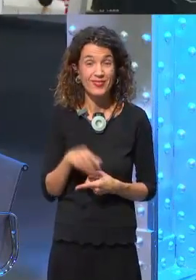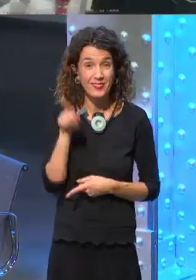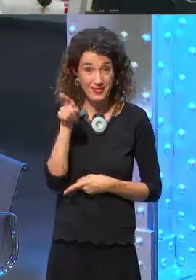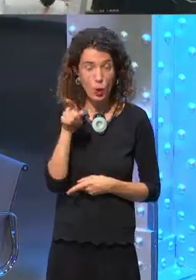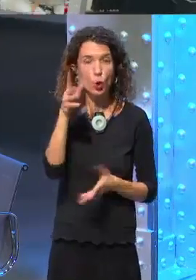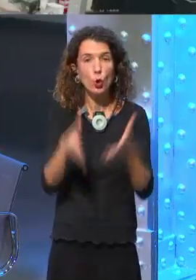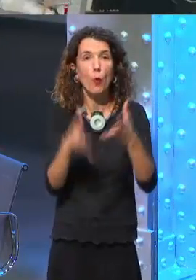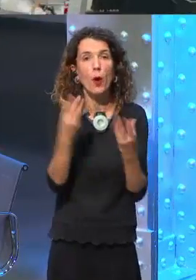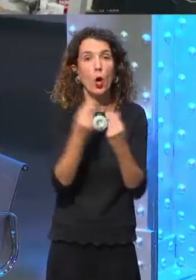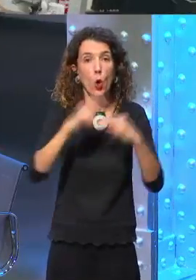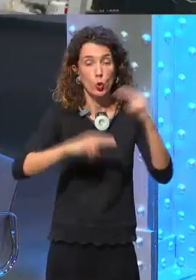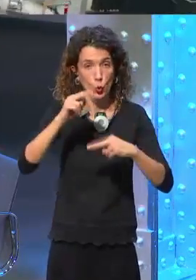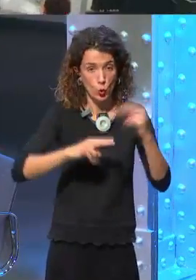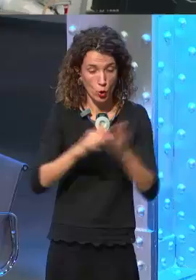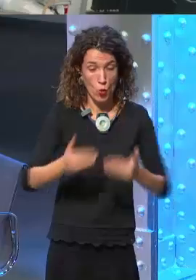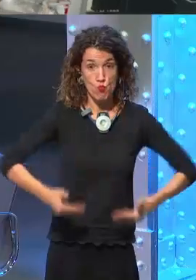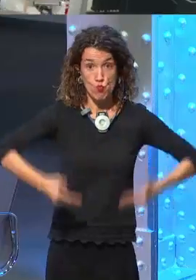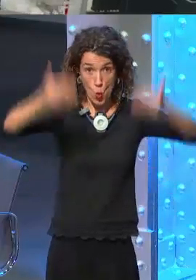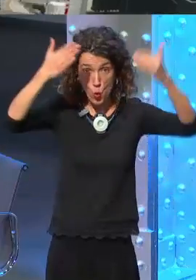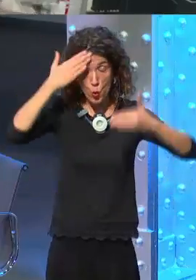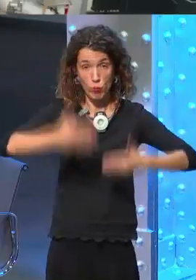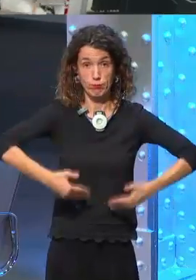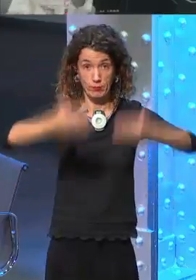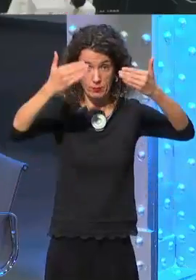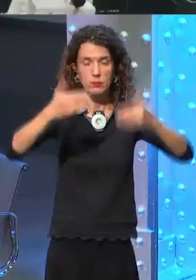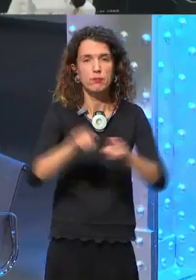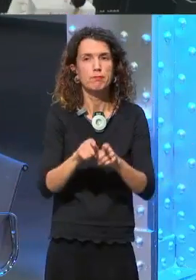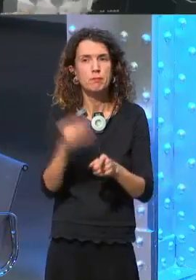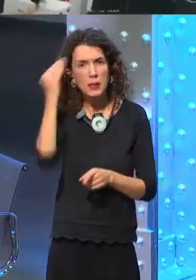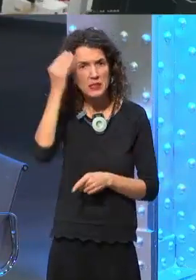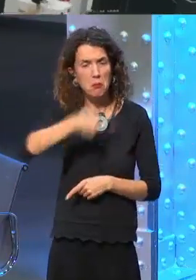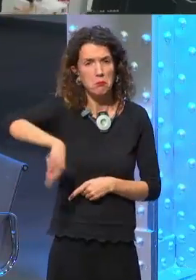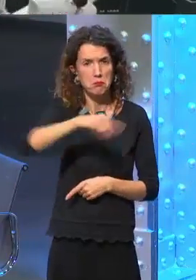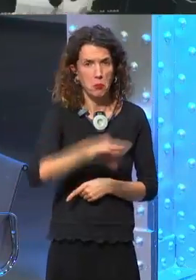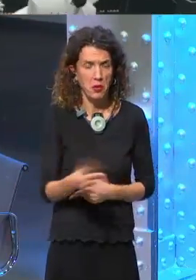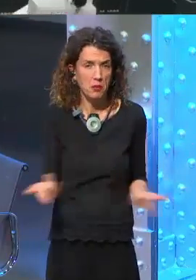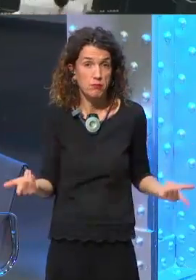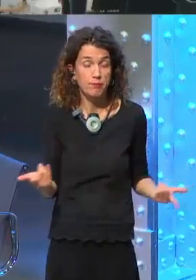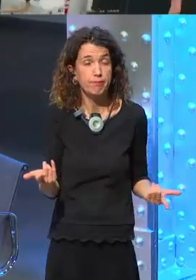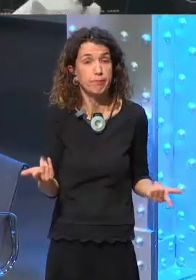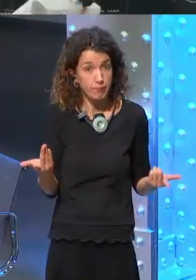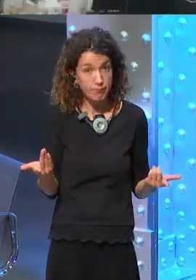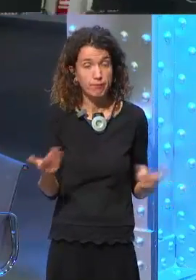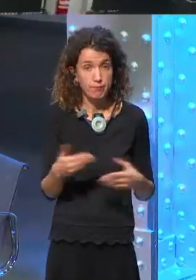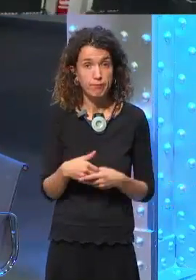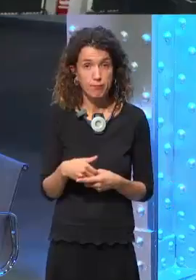Este es el robot construyendo el muro. Y podéis pensar que, bueno,